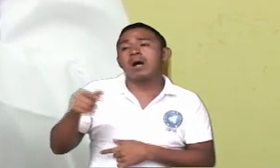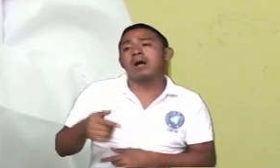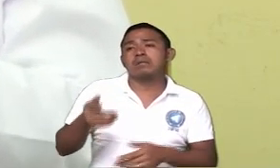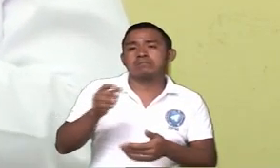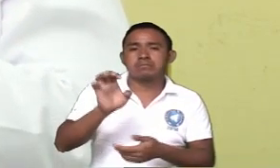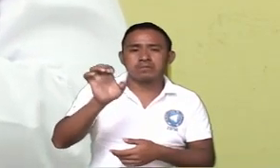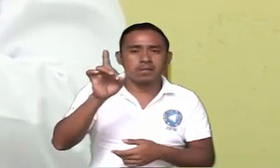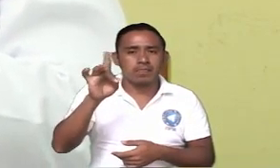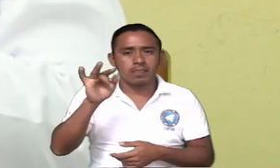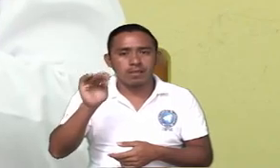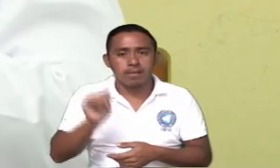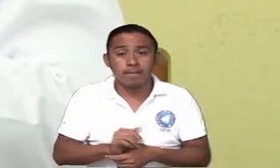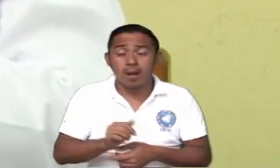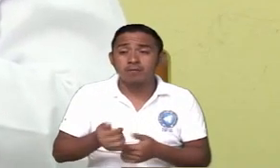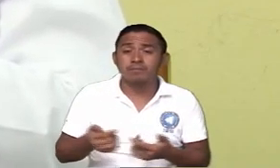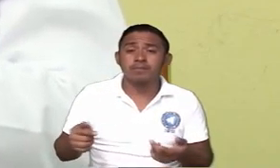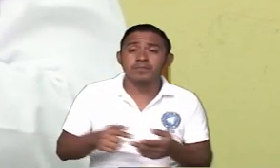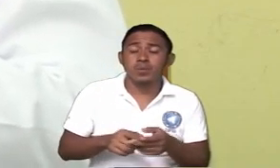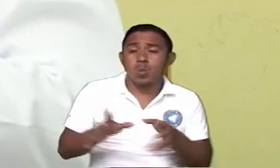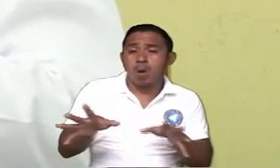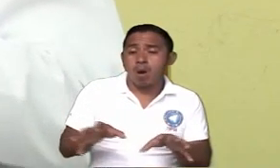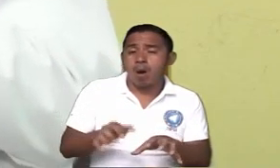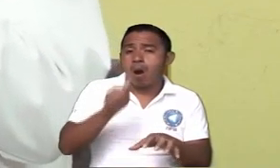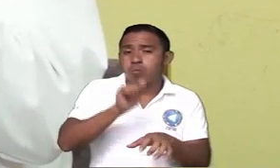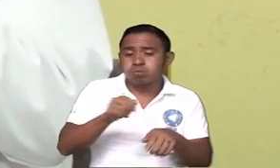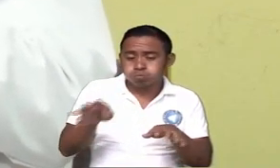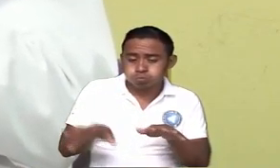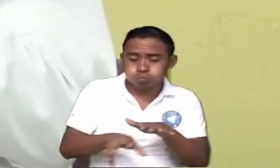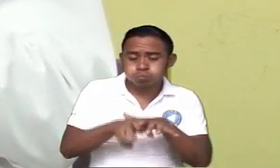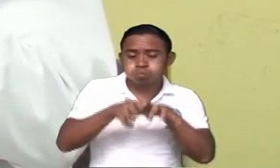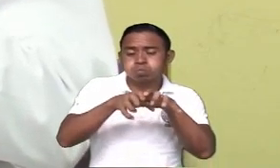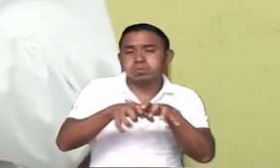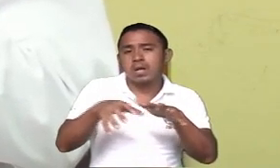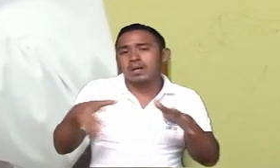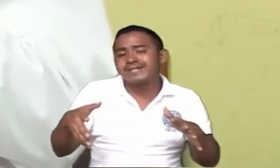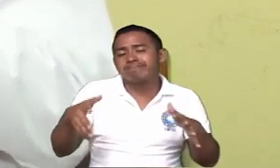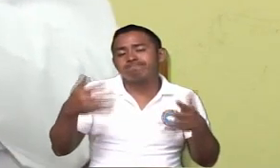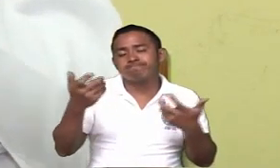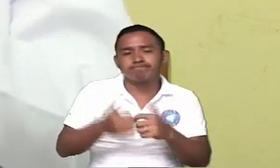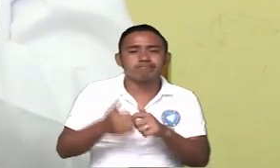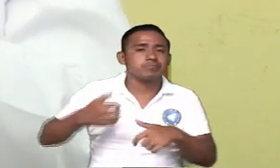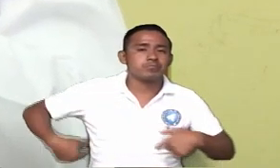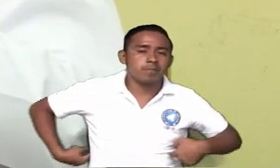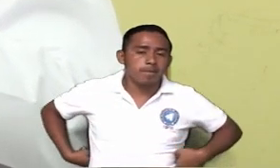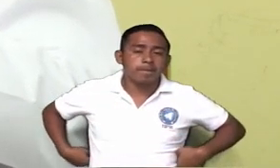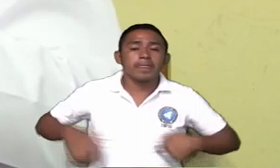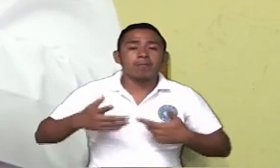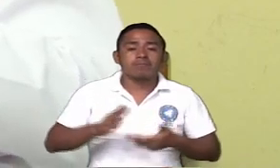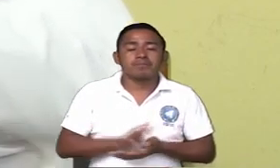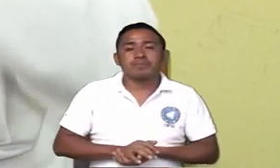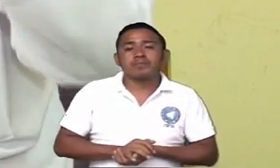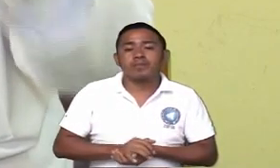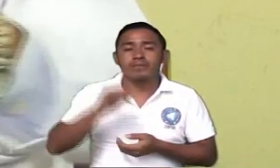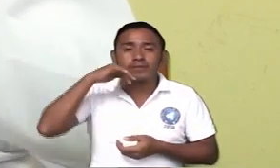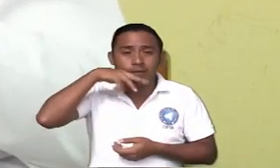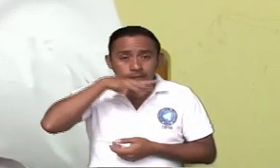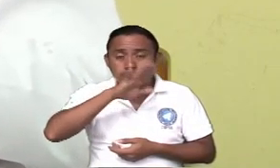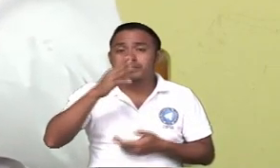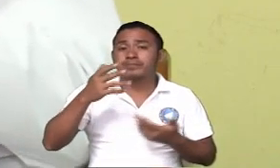o acumulación clínica de líquidos. Entonces, la parte del mal aliento va más